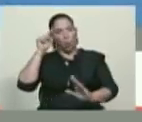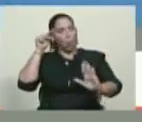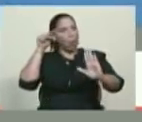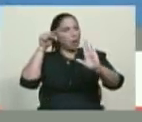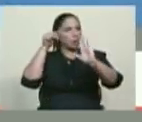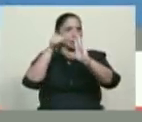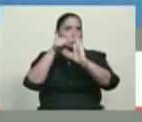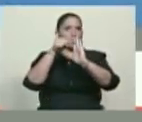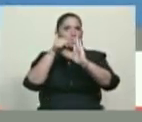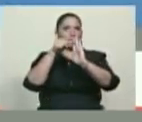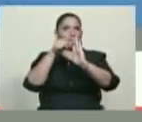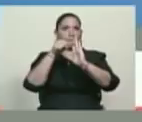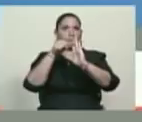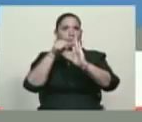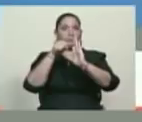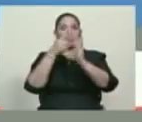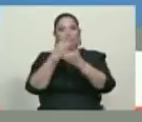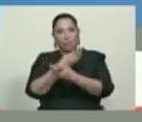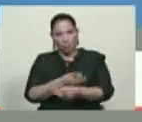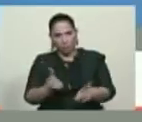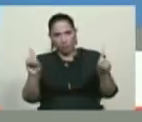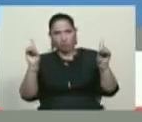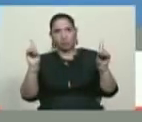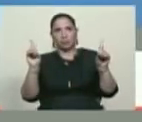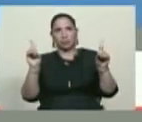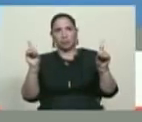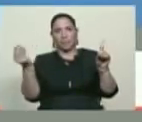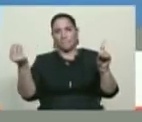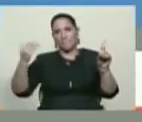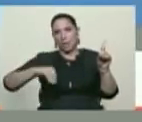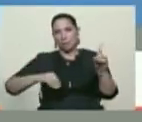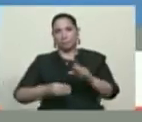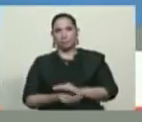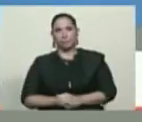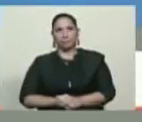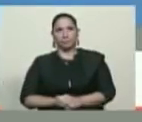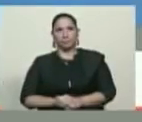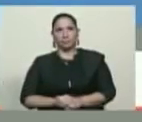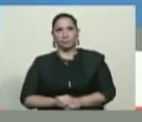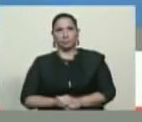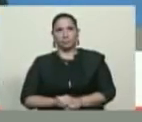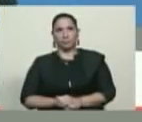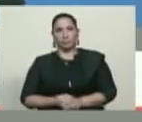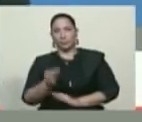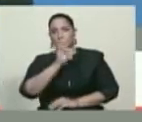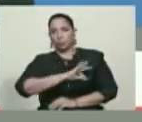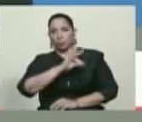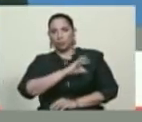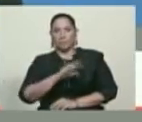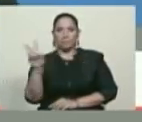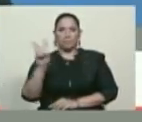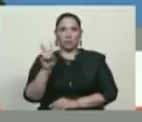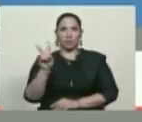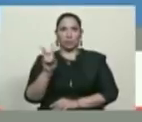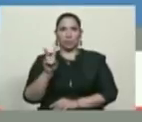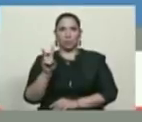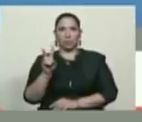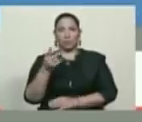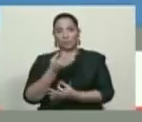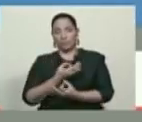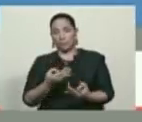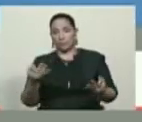hermoso, que es democratizar aún más la sociedad venezolana.